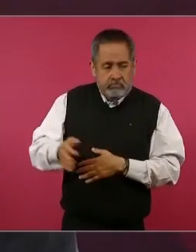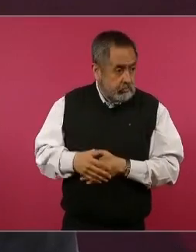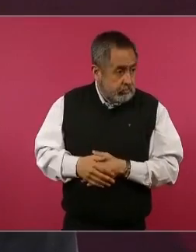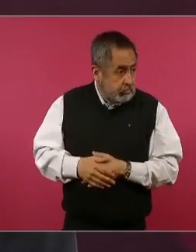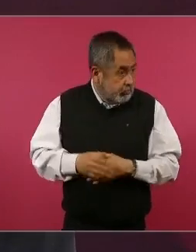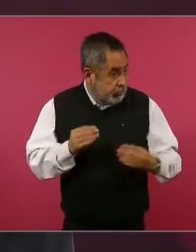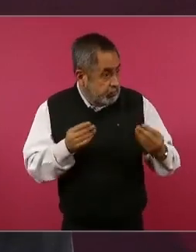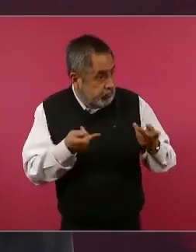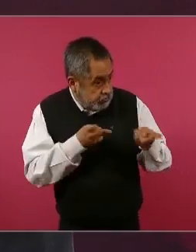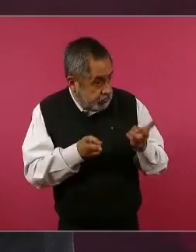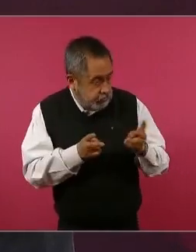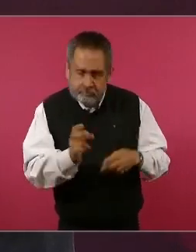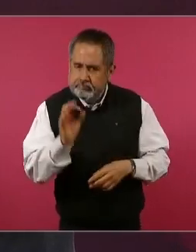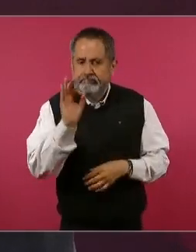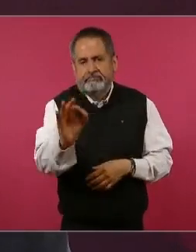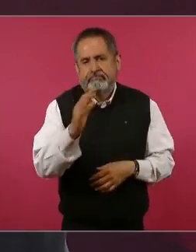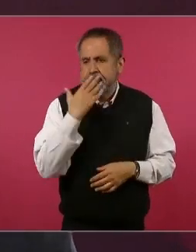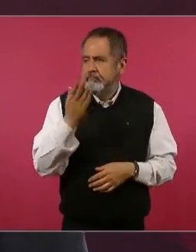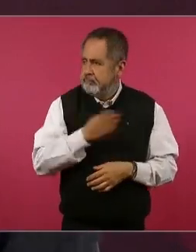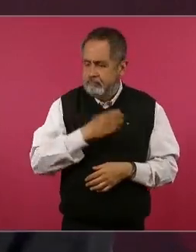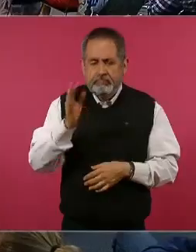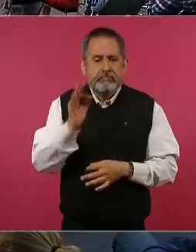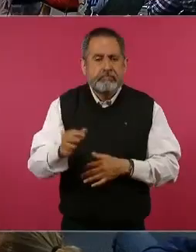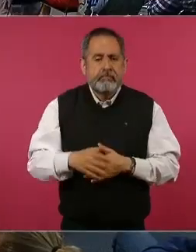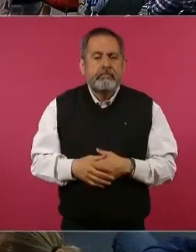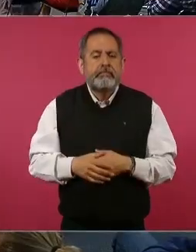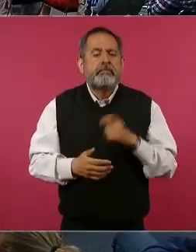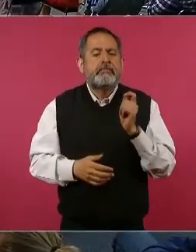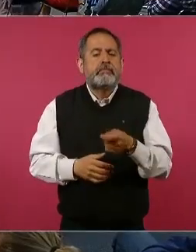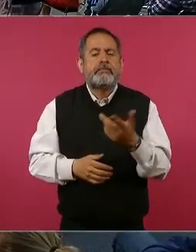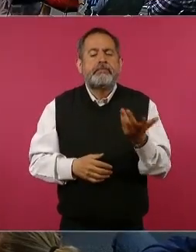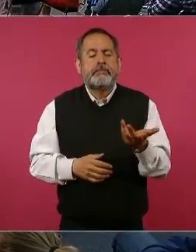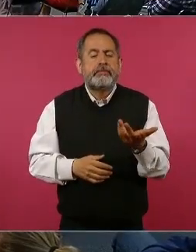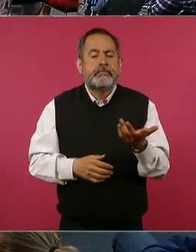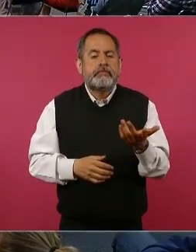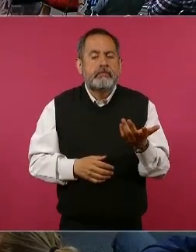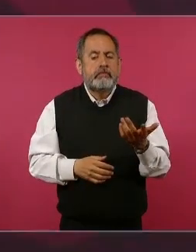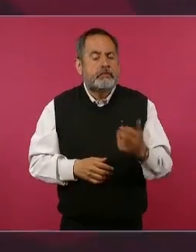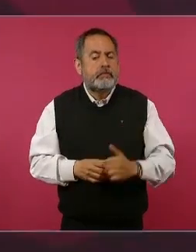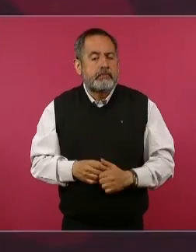eso es bueno, porque no se está